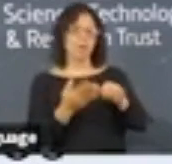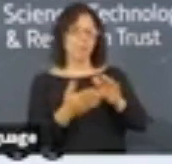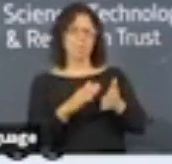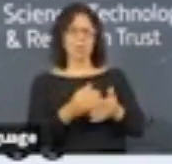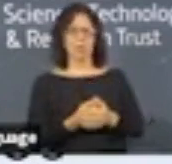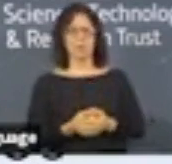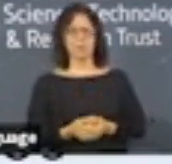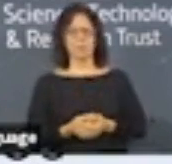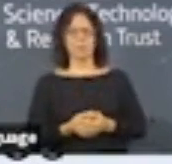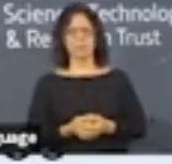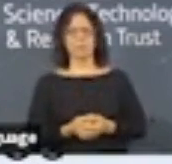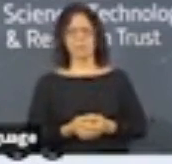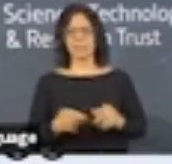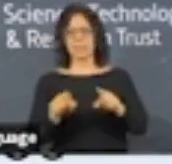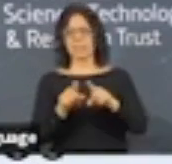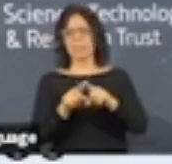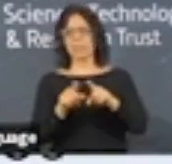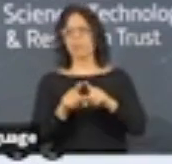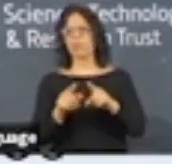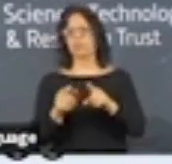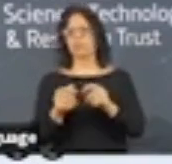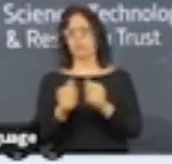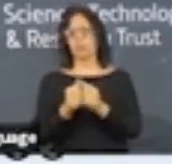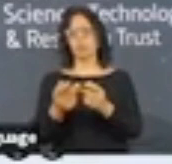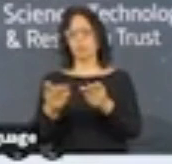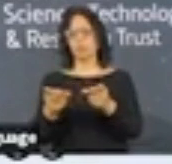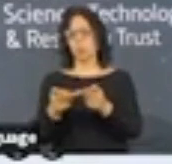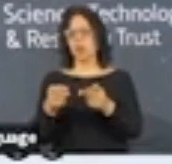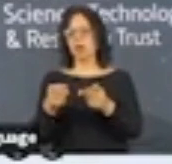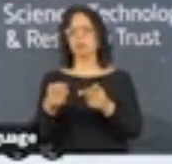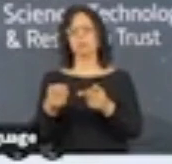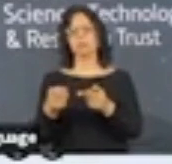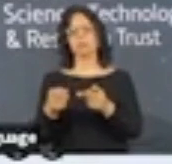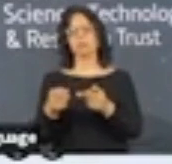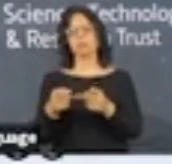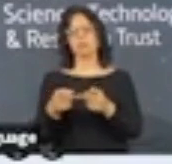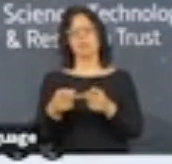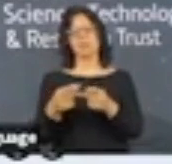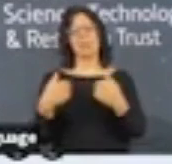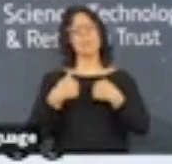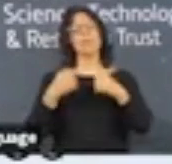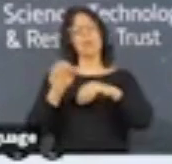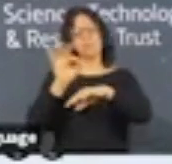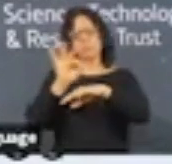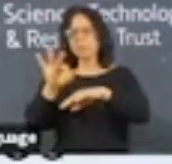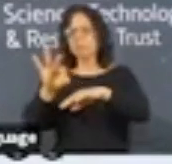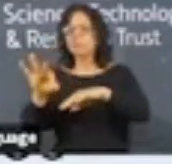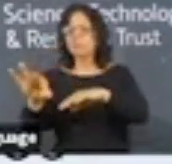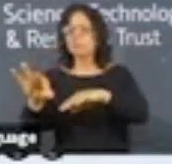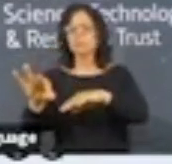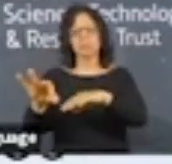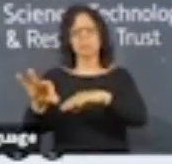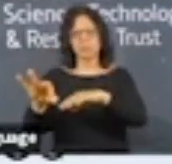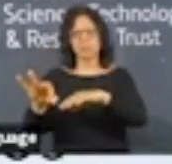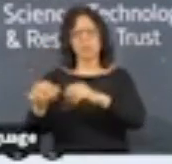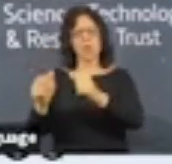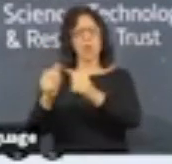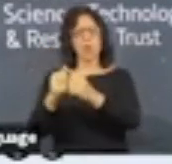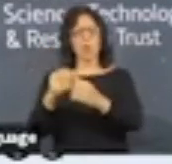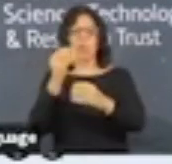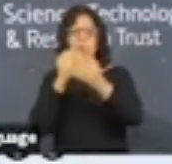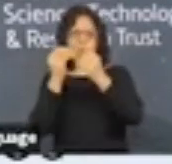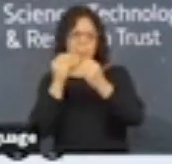con cebo azucarado o envenenado atraen a machos y hembras para alimentarse de azúcares